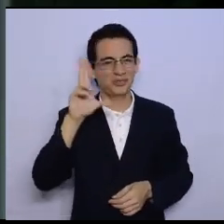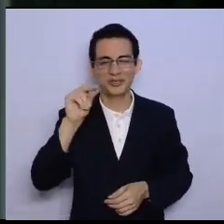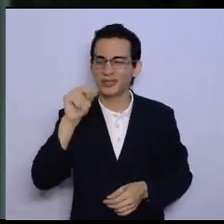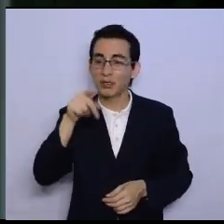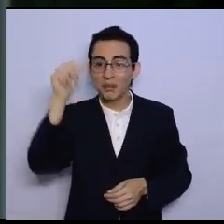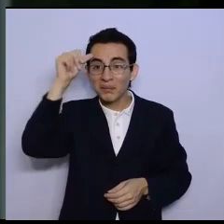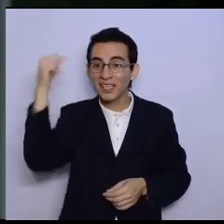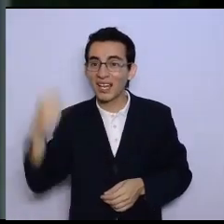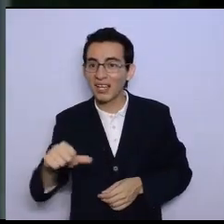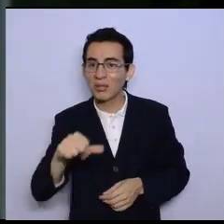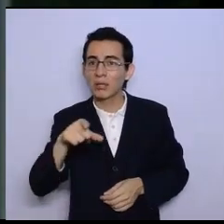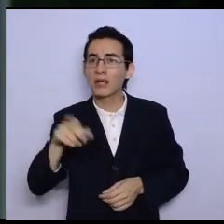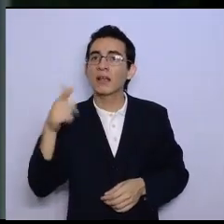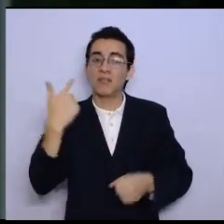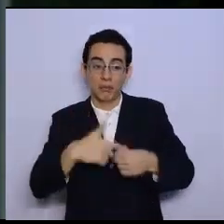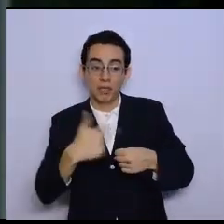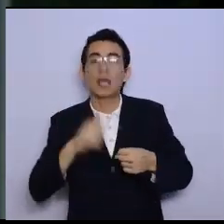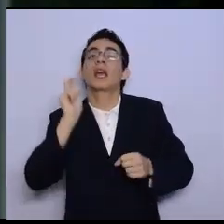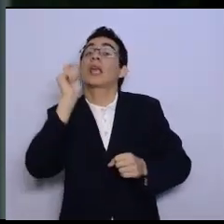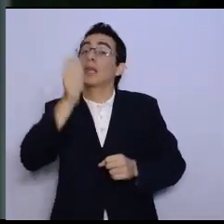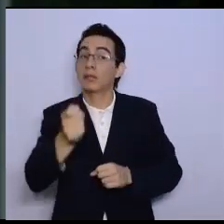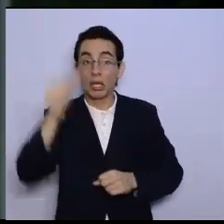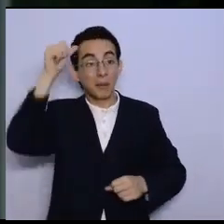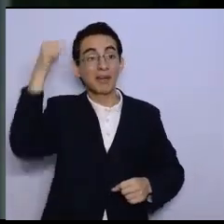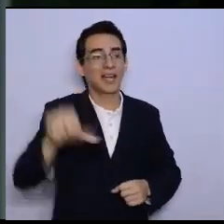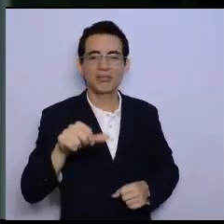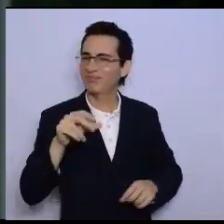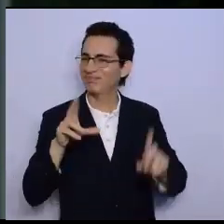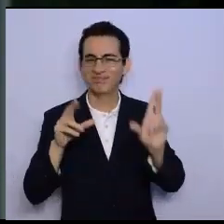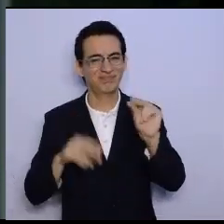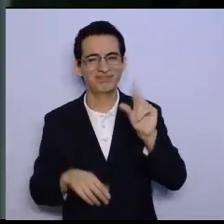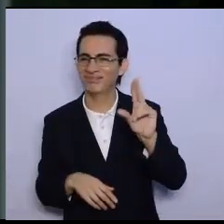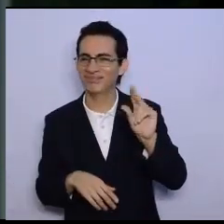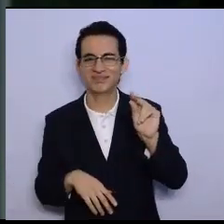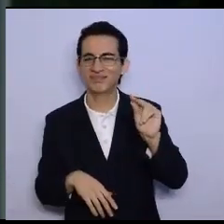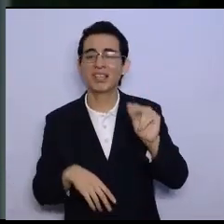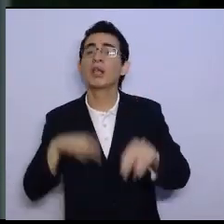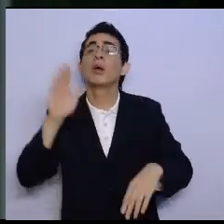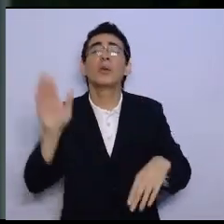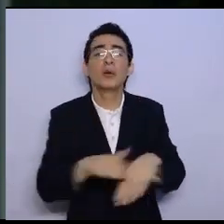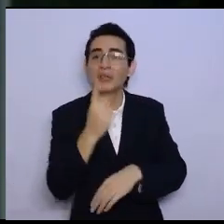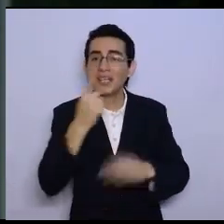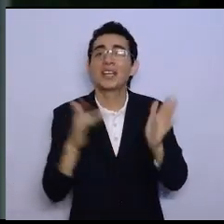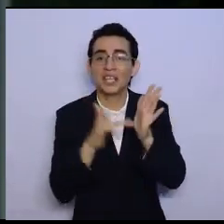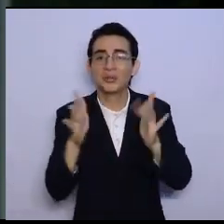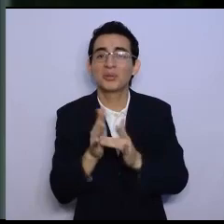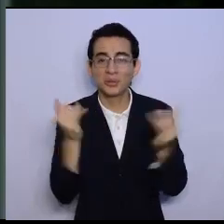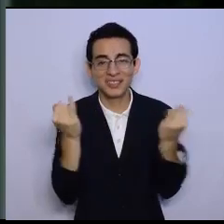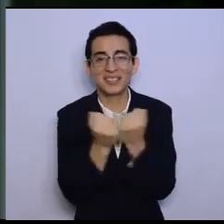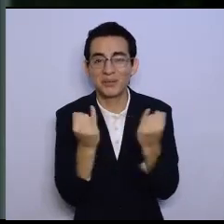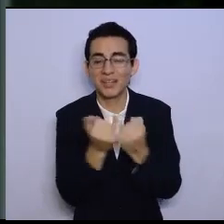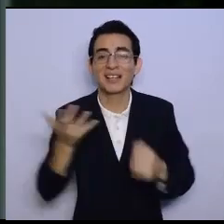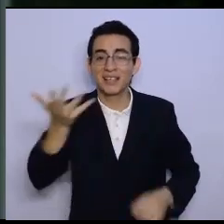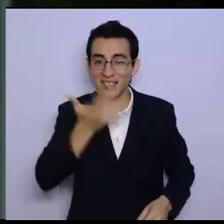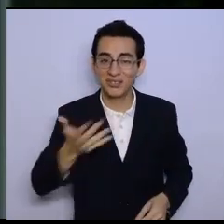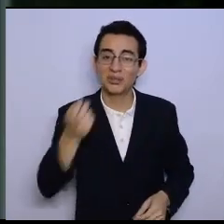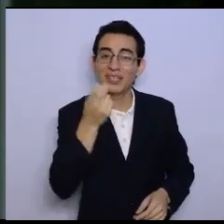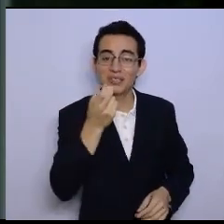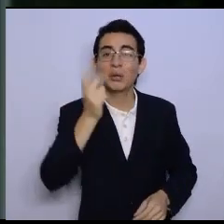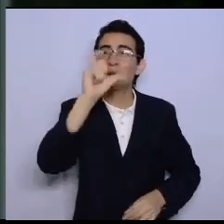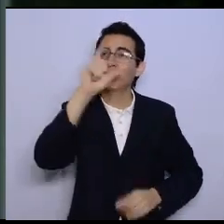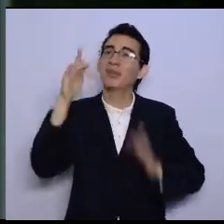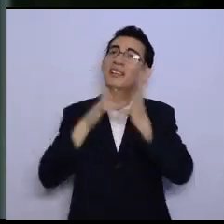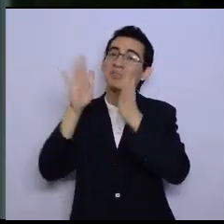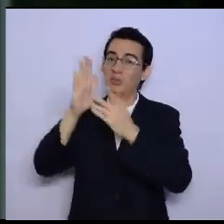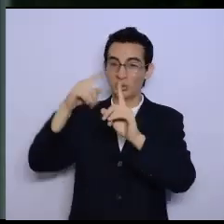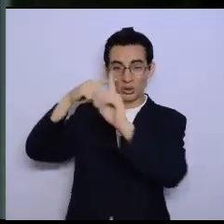pecando. No es un pecado por preguntar por qué. Porque Jesús mismo hizo esta pregunta cuando él estaba colgado en la cruz